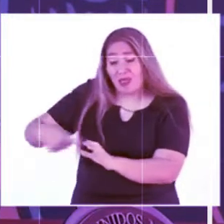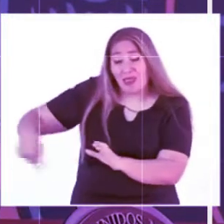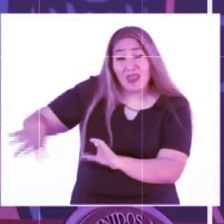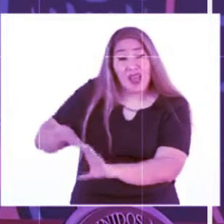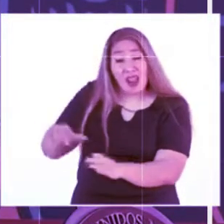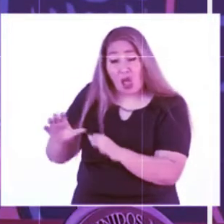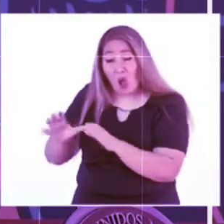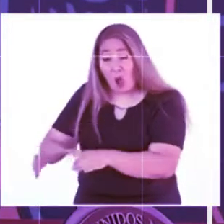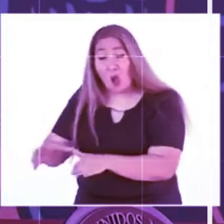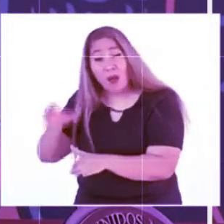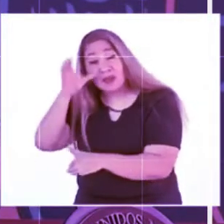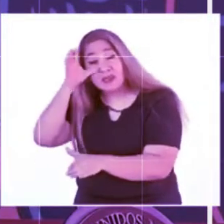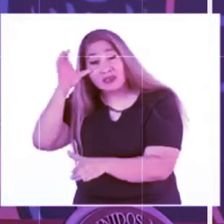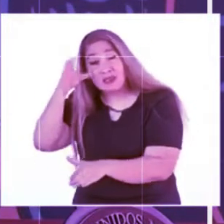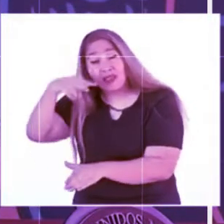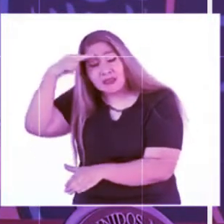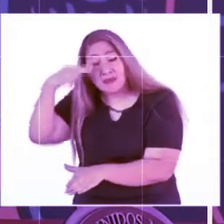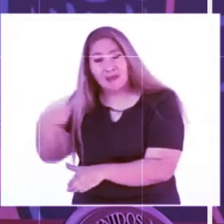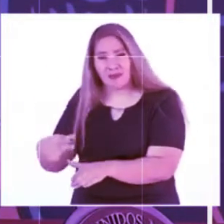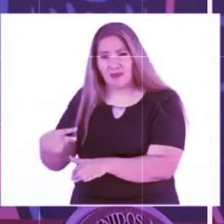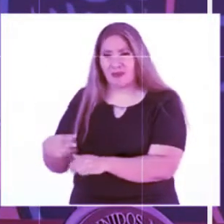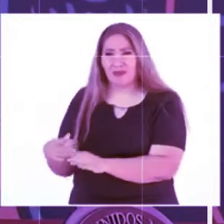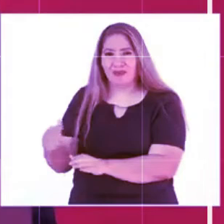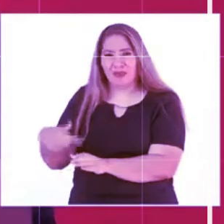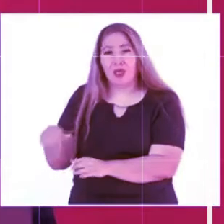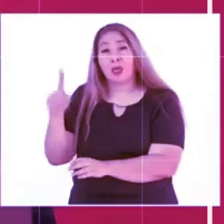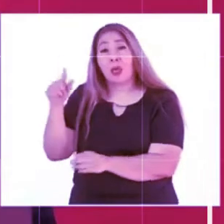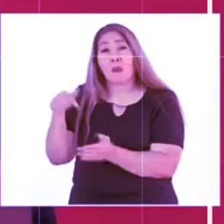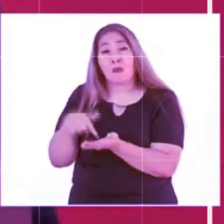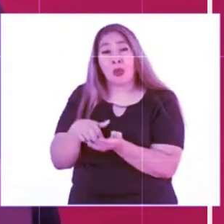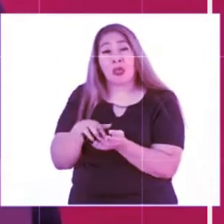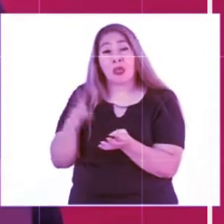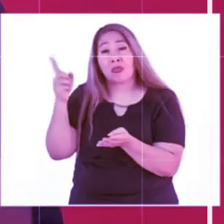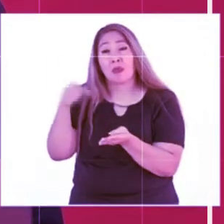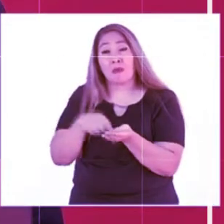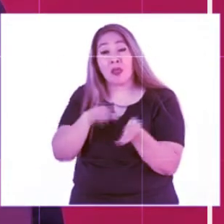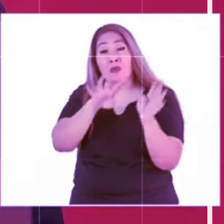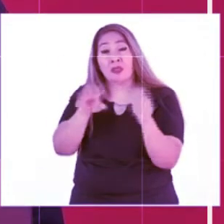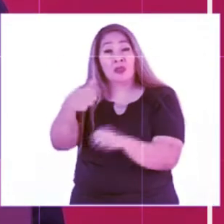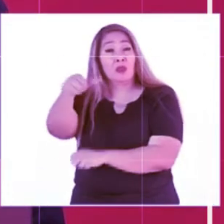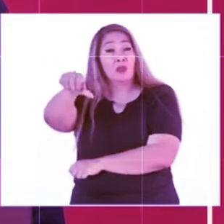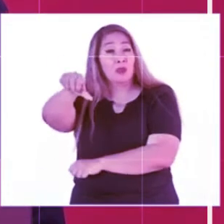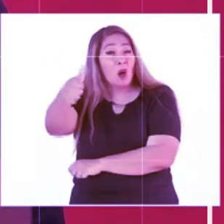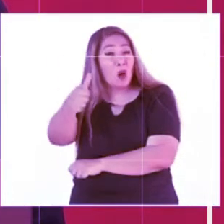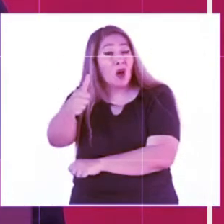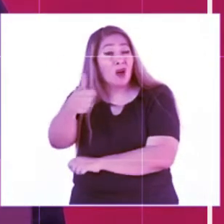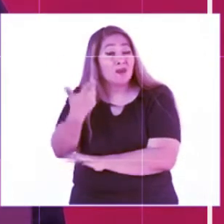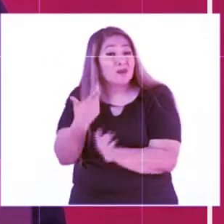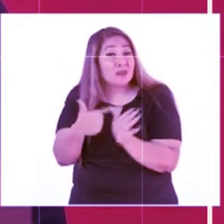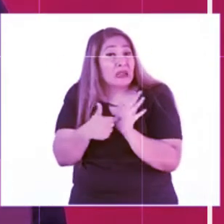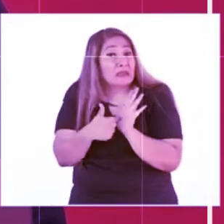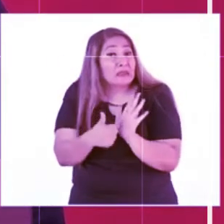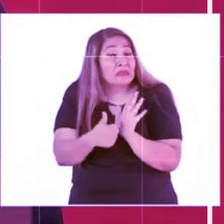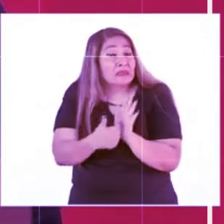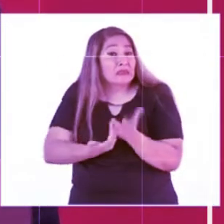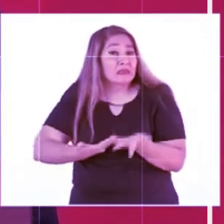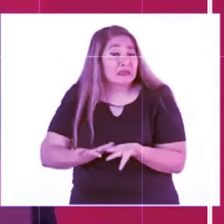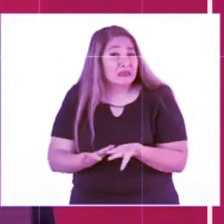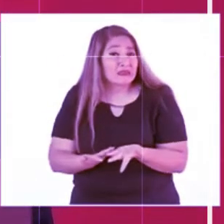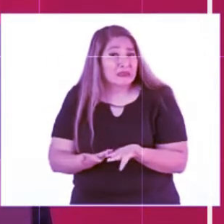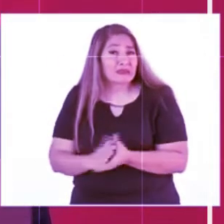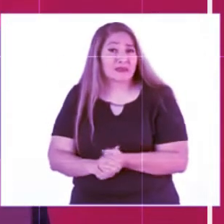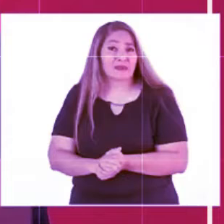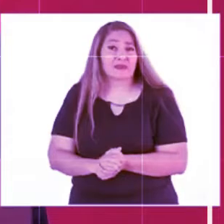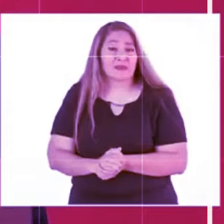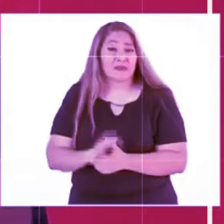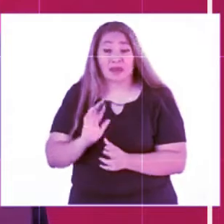comunidad china de México. Desde 1911 quedó demostrado que en